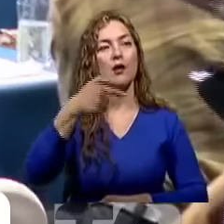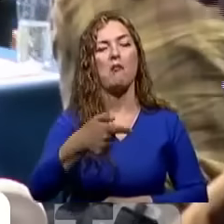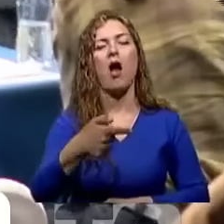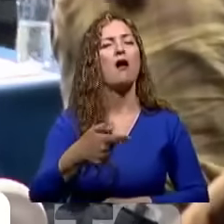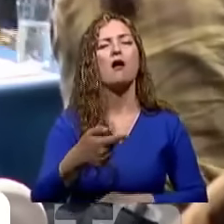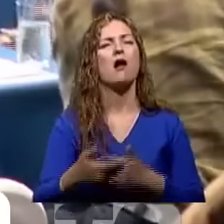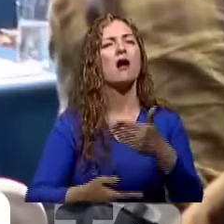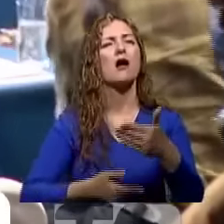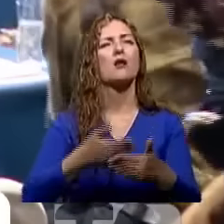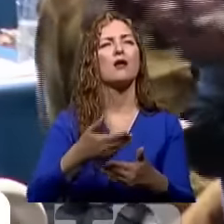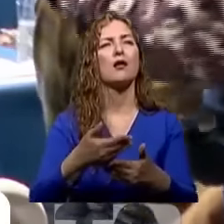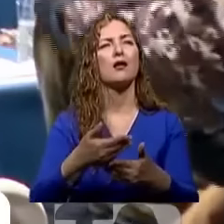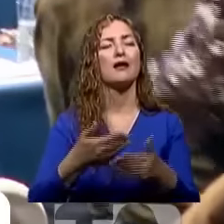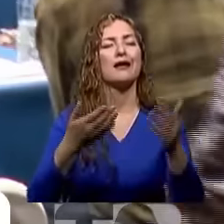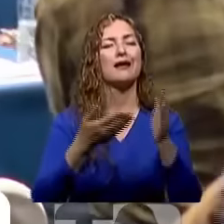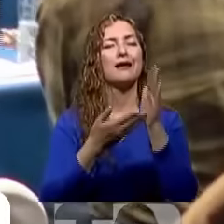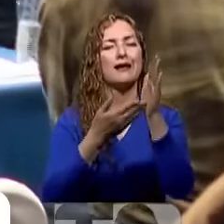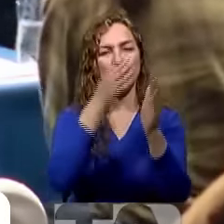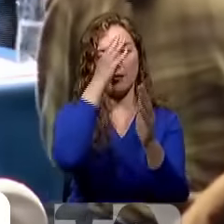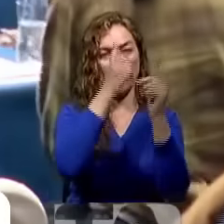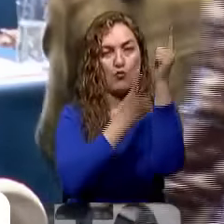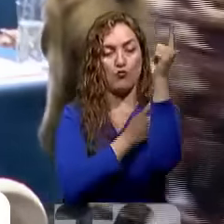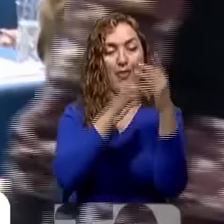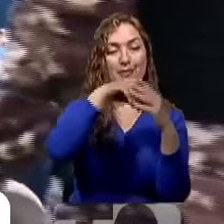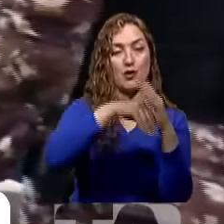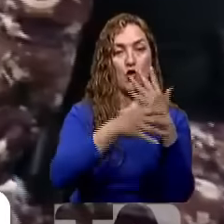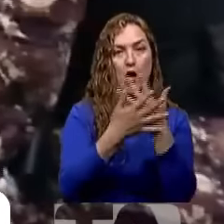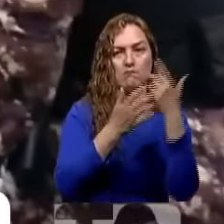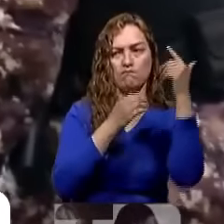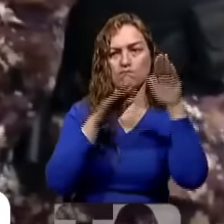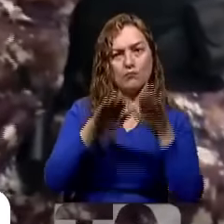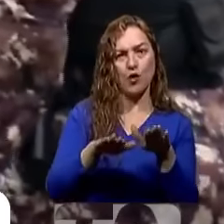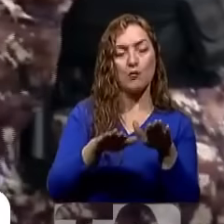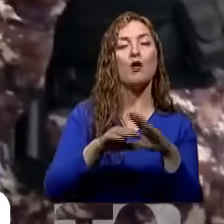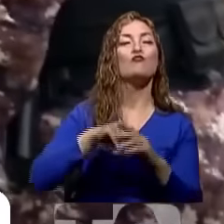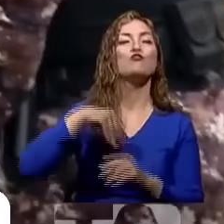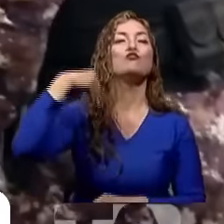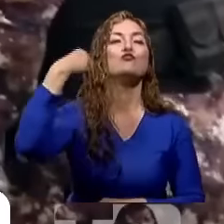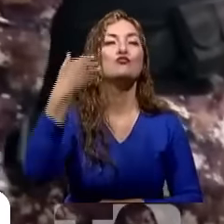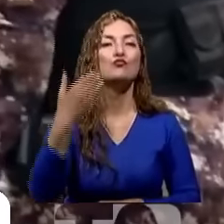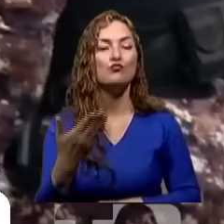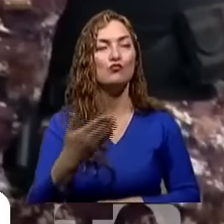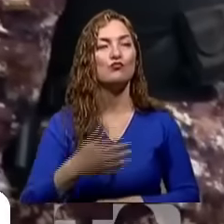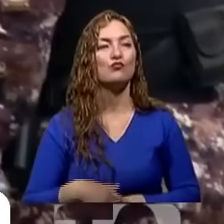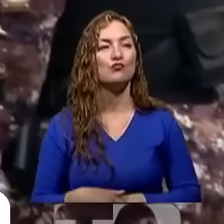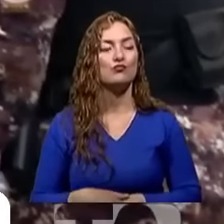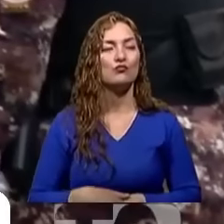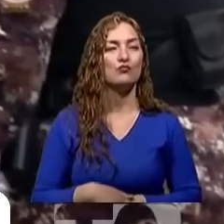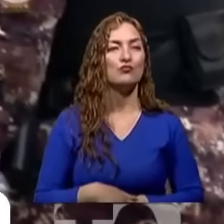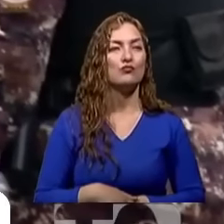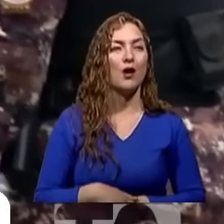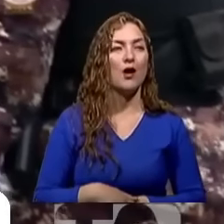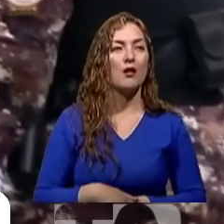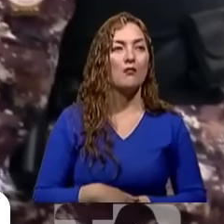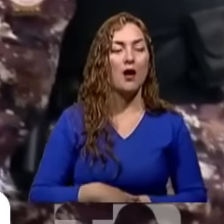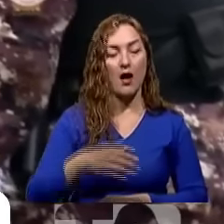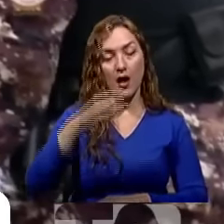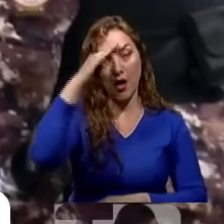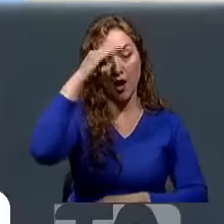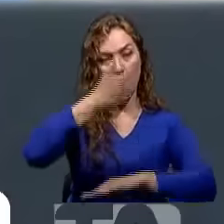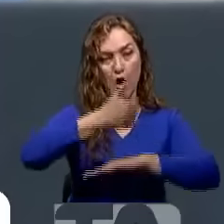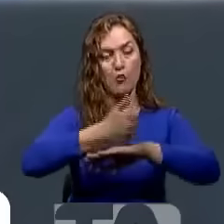debería ser la salida de las Fuerzas Armadas de los centros penitenciarios para que así el SNAI pueda recuperar el 100%